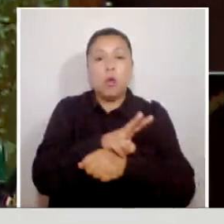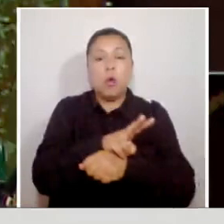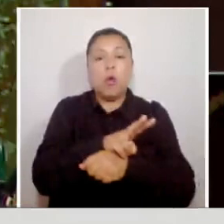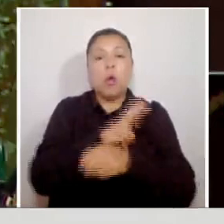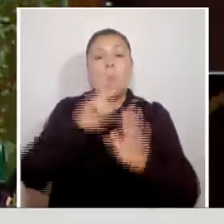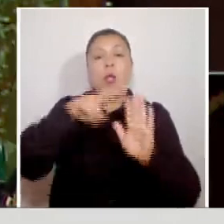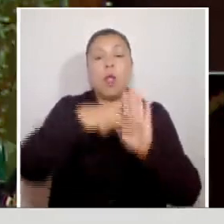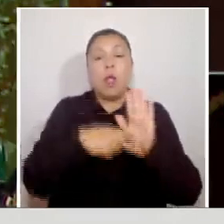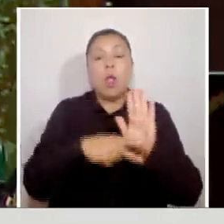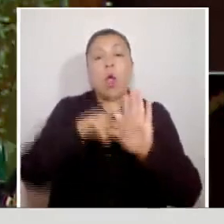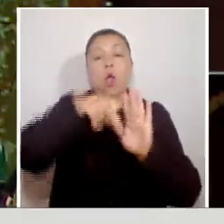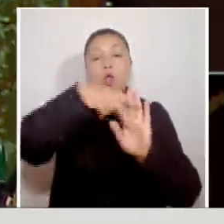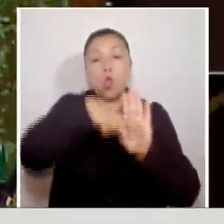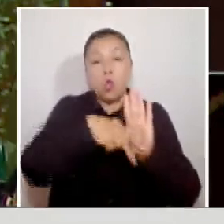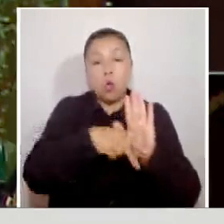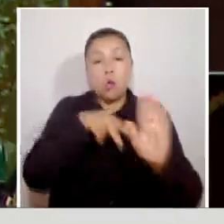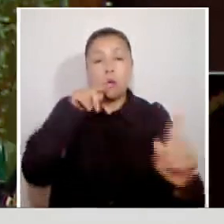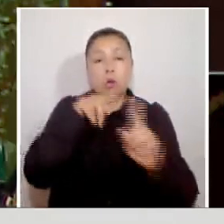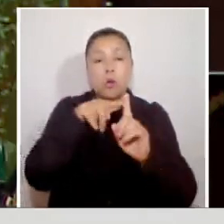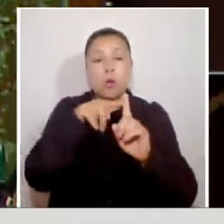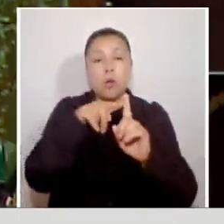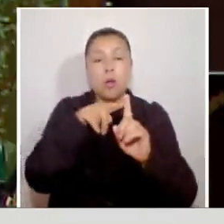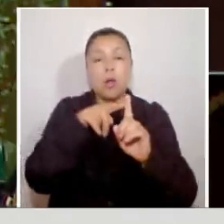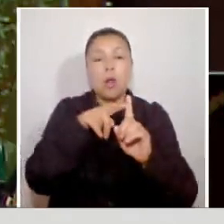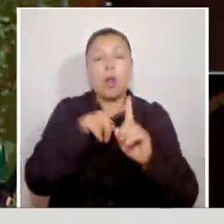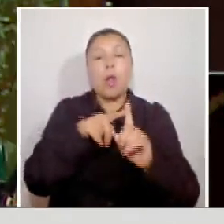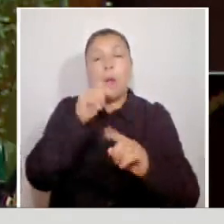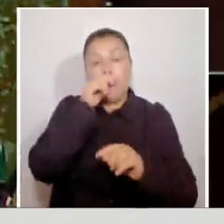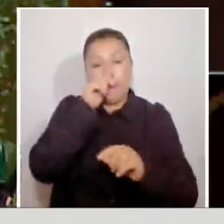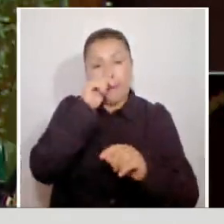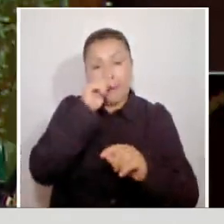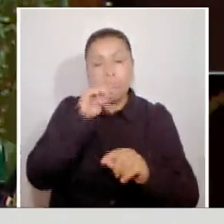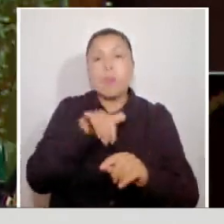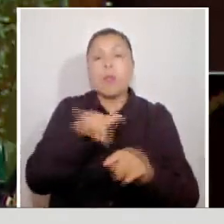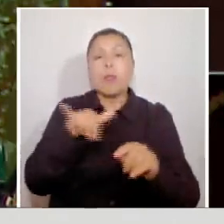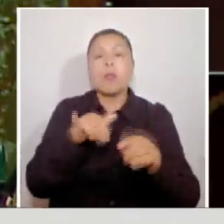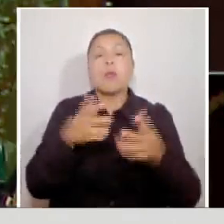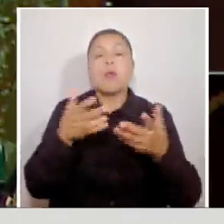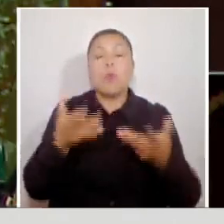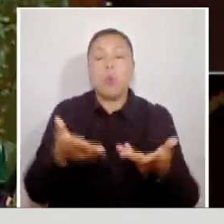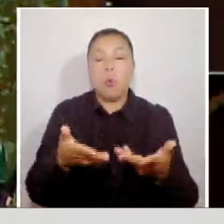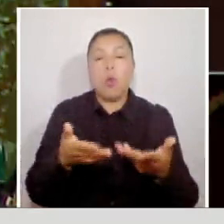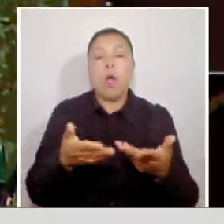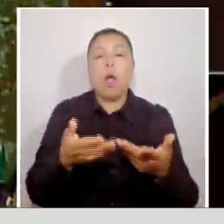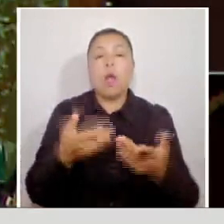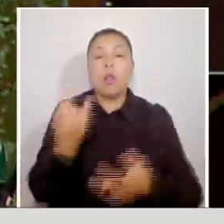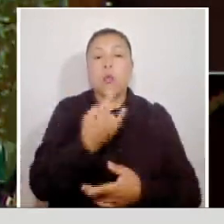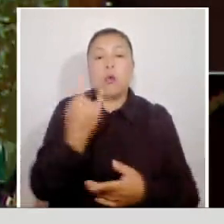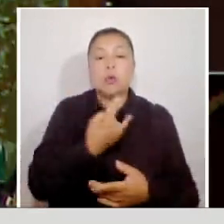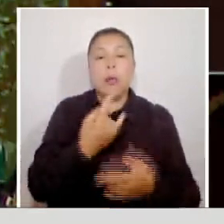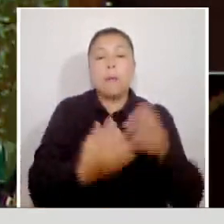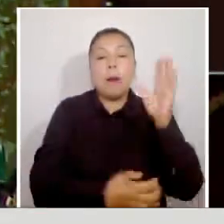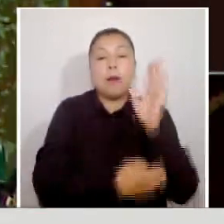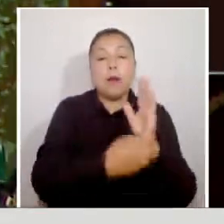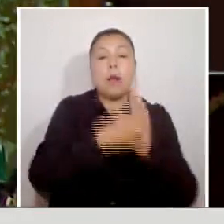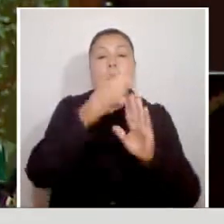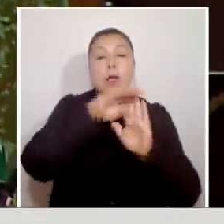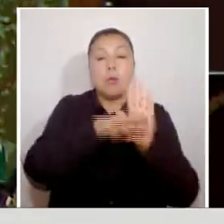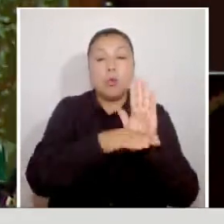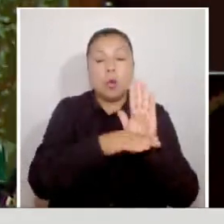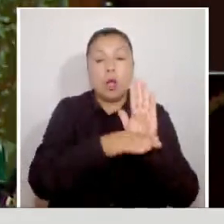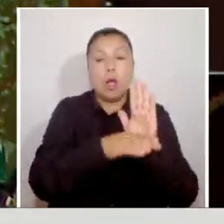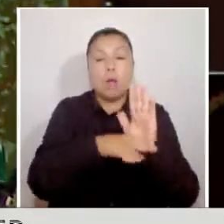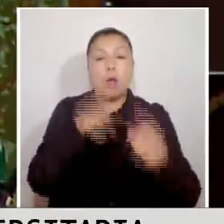otras normas con el objeto de homologar los requisitos de admisión Universitaria para las carreras y programas de